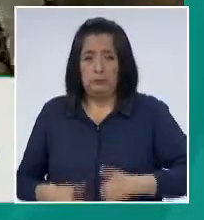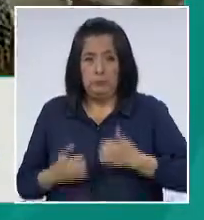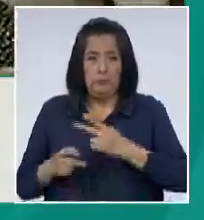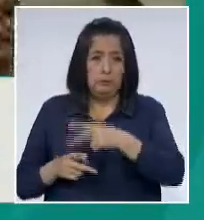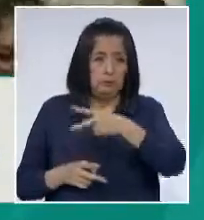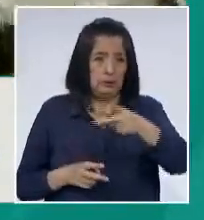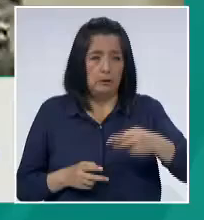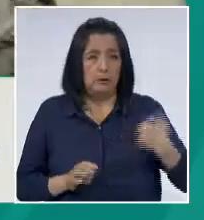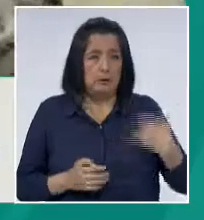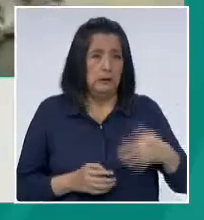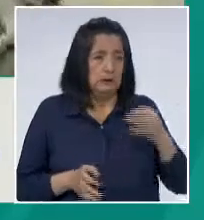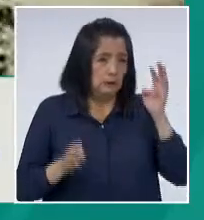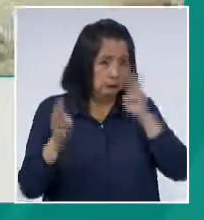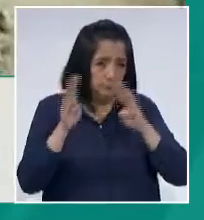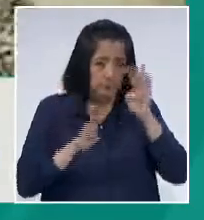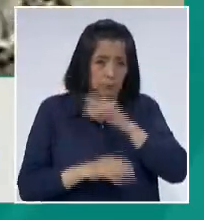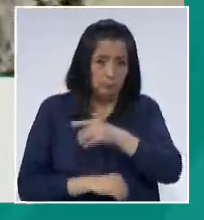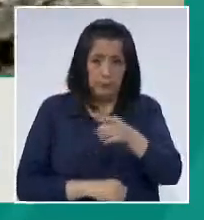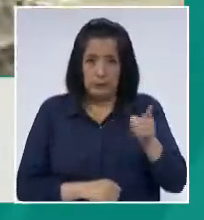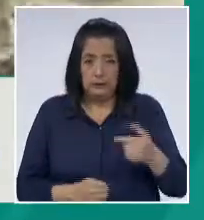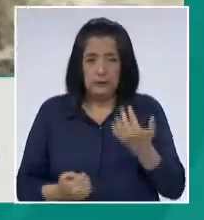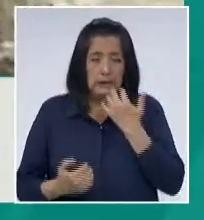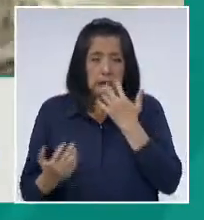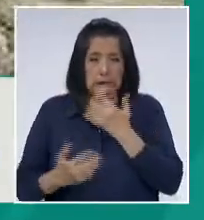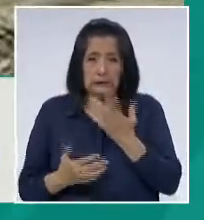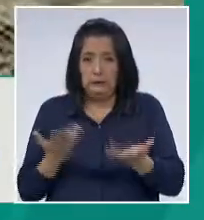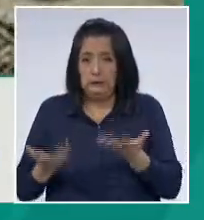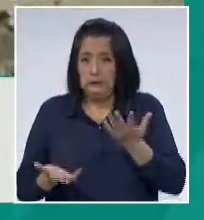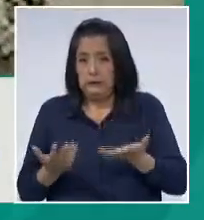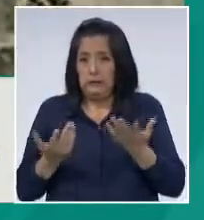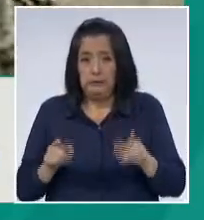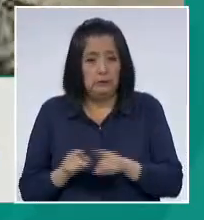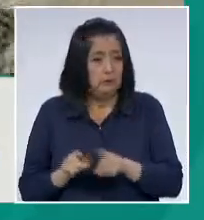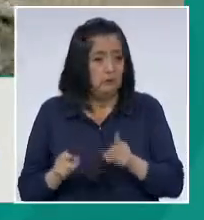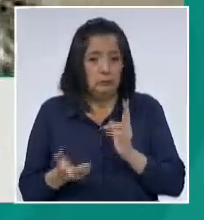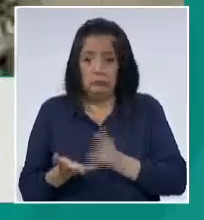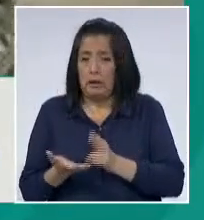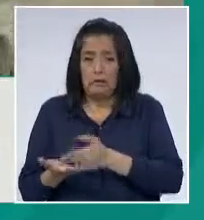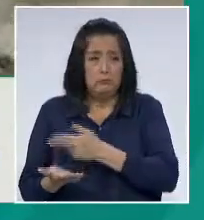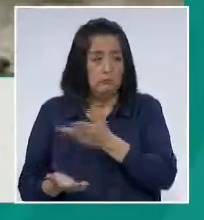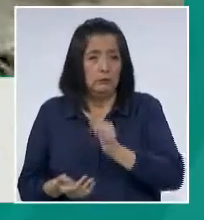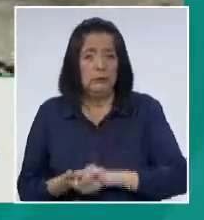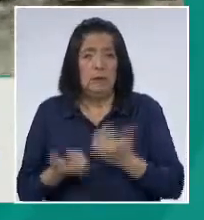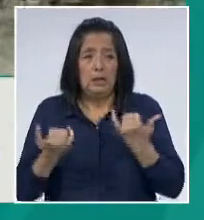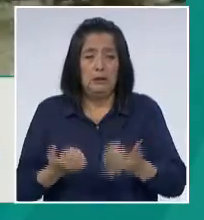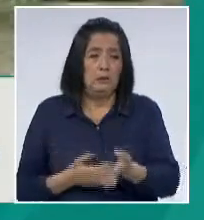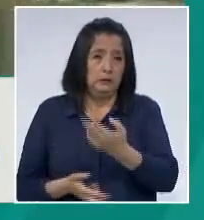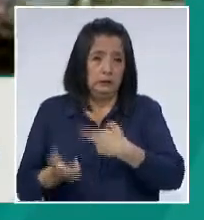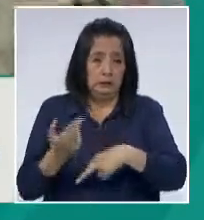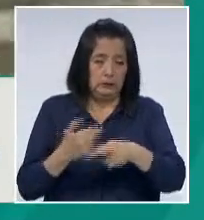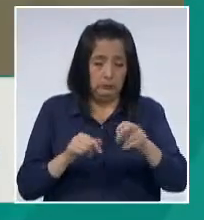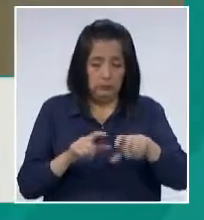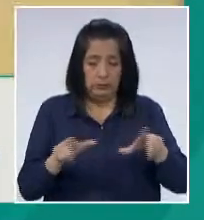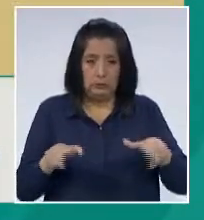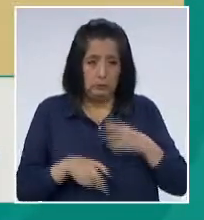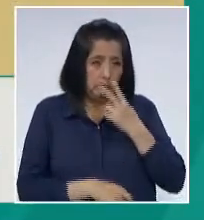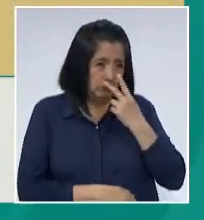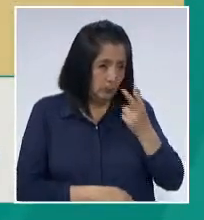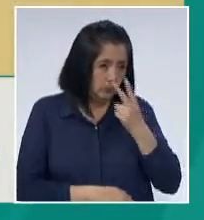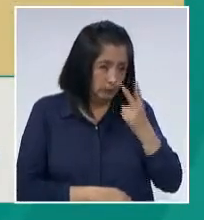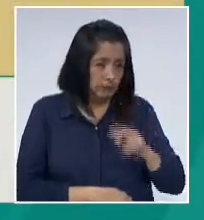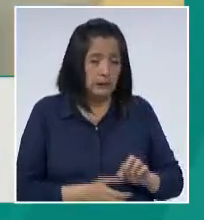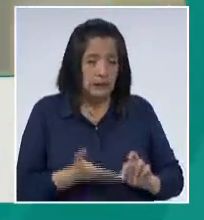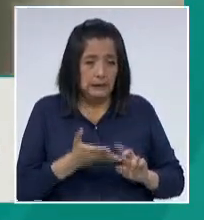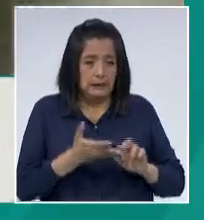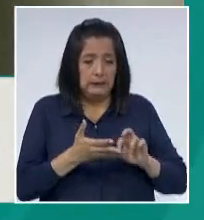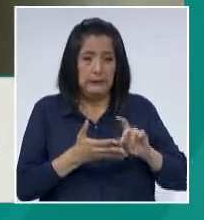nunca preocupados, pues ellos temen que les pueda ocurrir lo mismo, porque ahora que regresemos al lugar vamos a ver que las escaleras